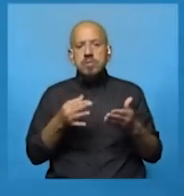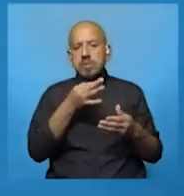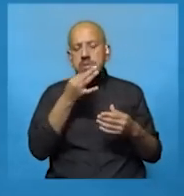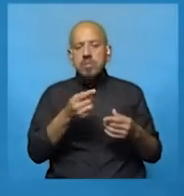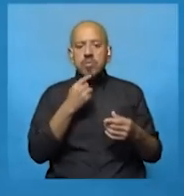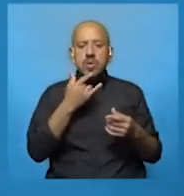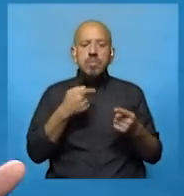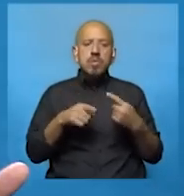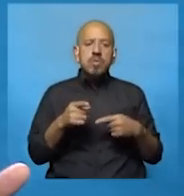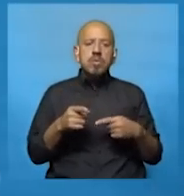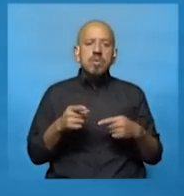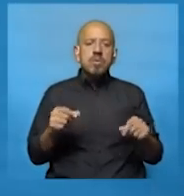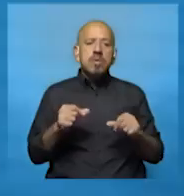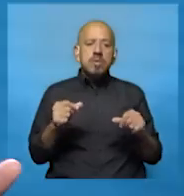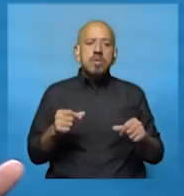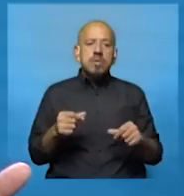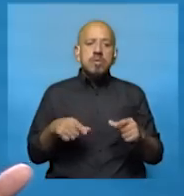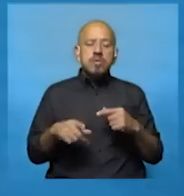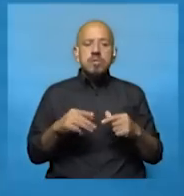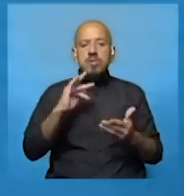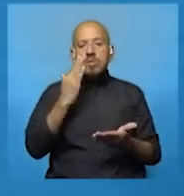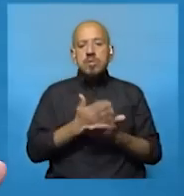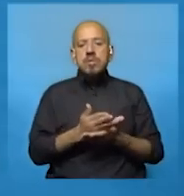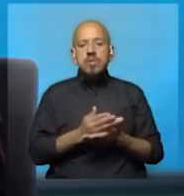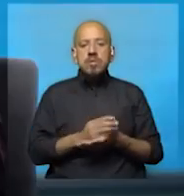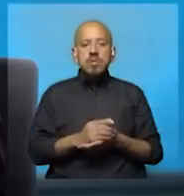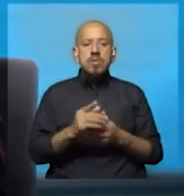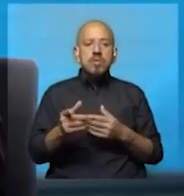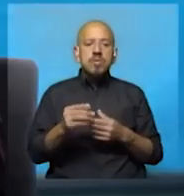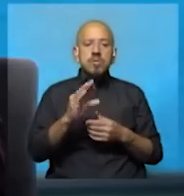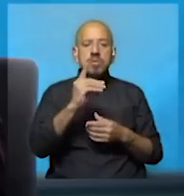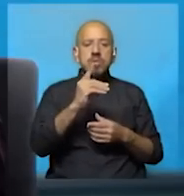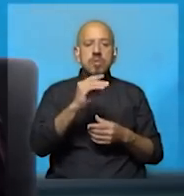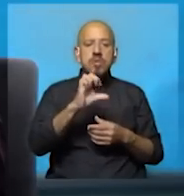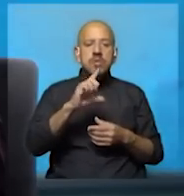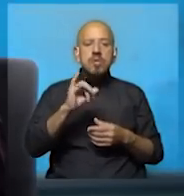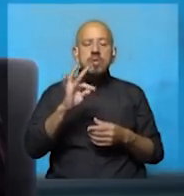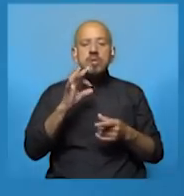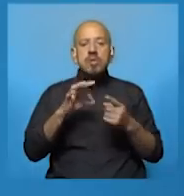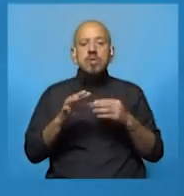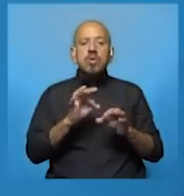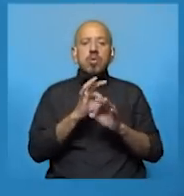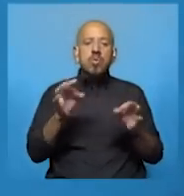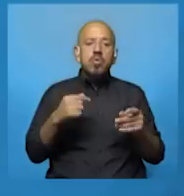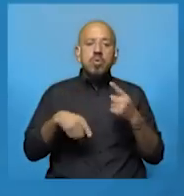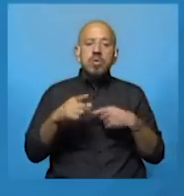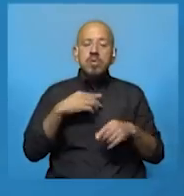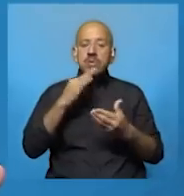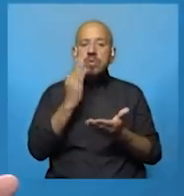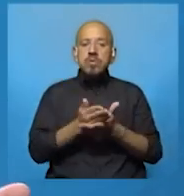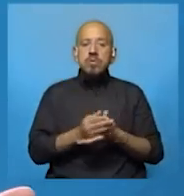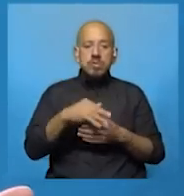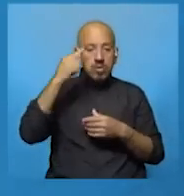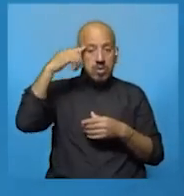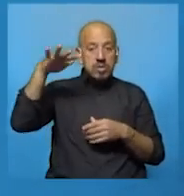en Cómo se distribuyen por ejemplo los castigos entre los delitos de cuello blanco y los delitos de cuello azul o cómo se distribuyen los castigos entre